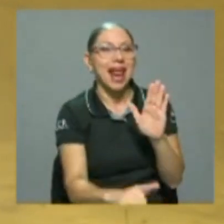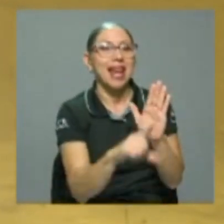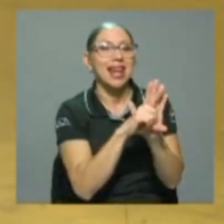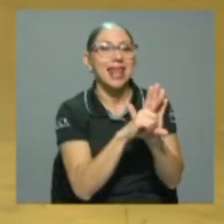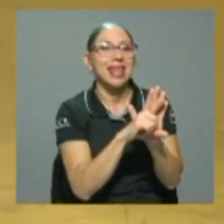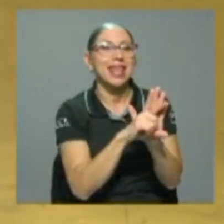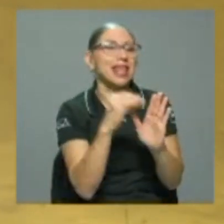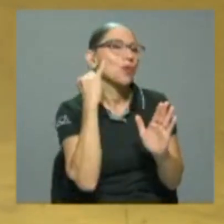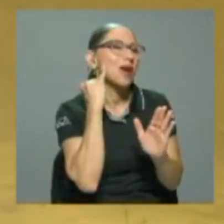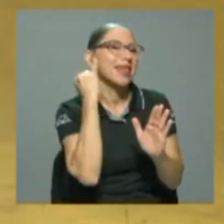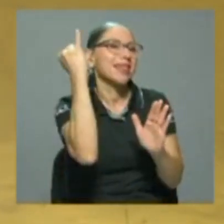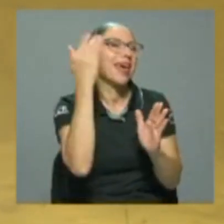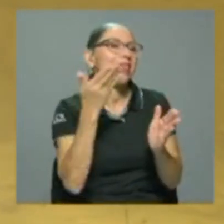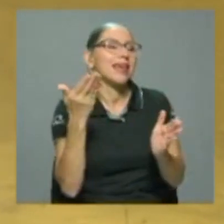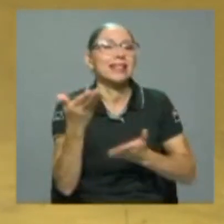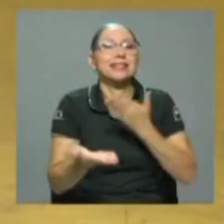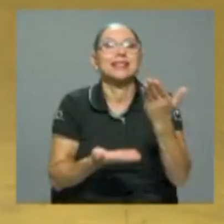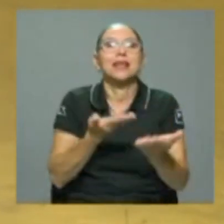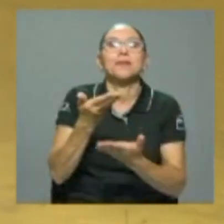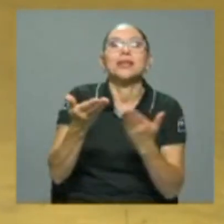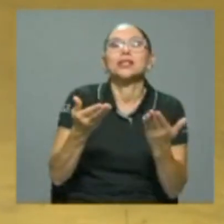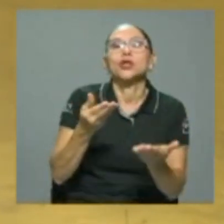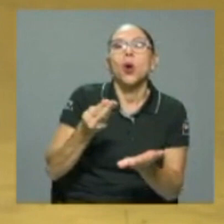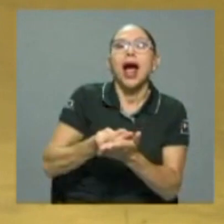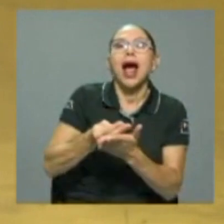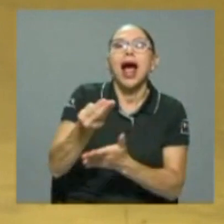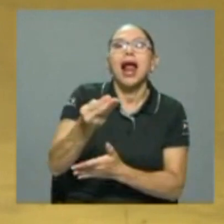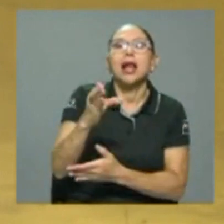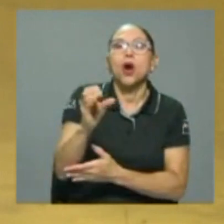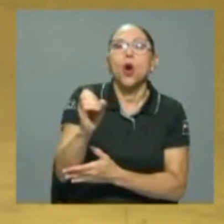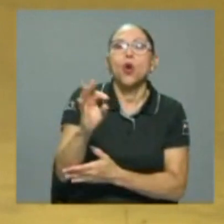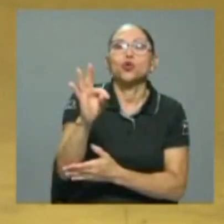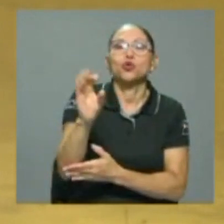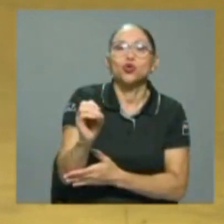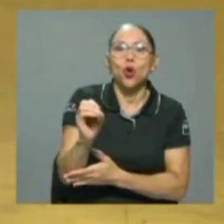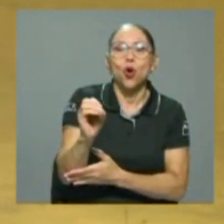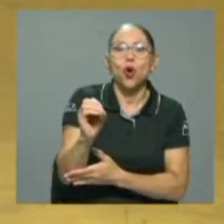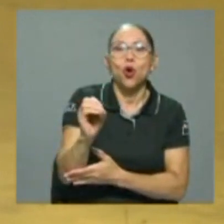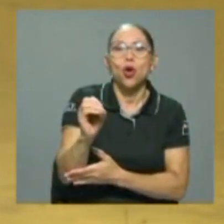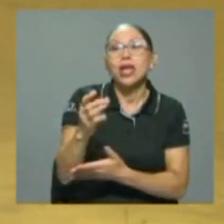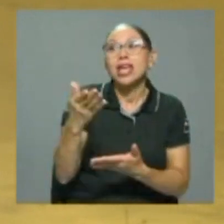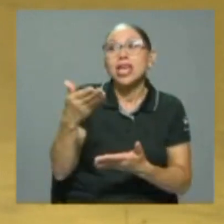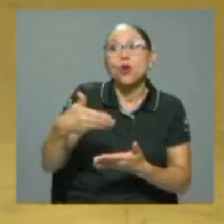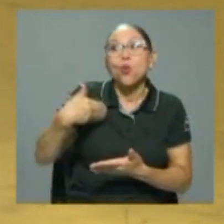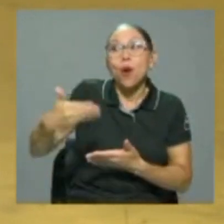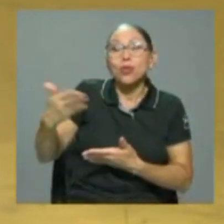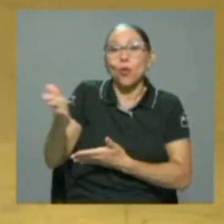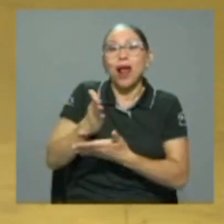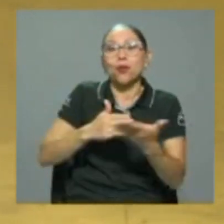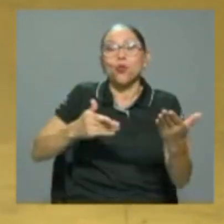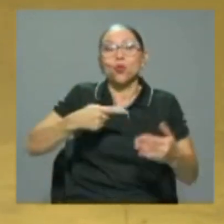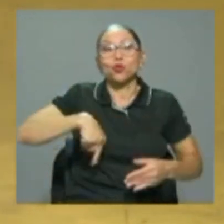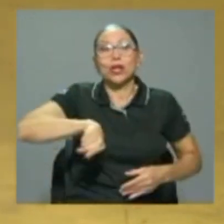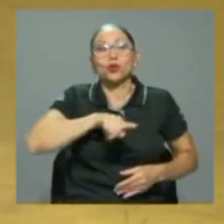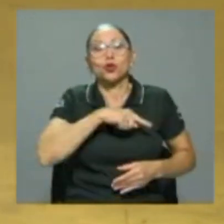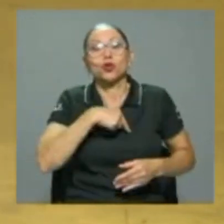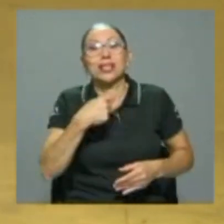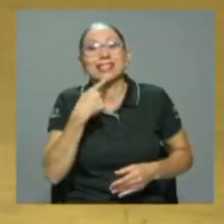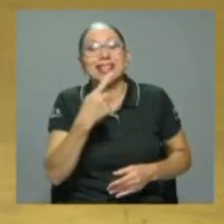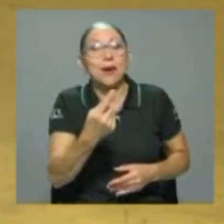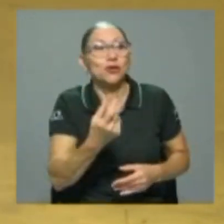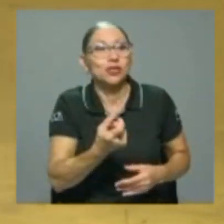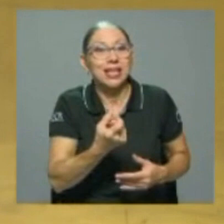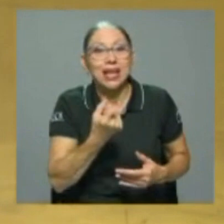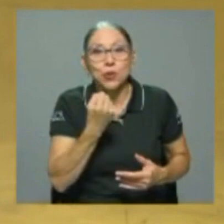gente pensamos que no entendía, él decía que los que no entendíamos éramos nosotros. No me estoy peleando con este